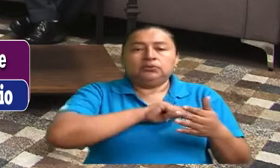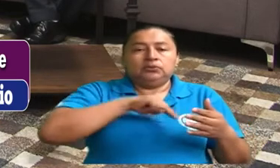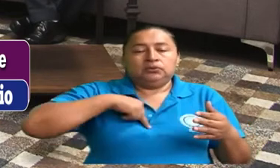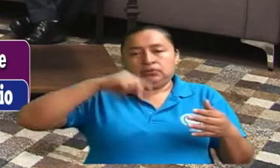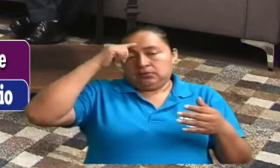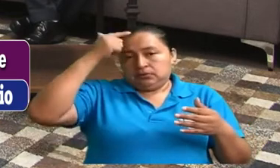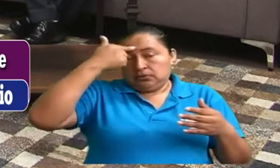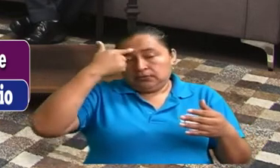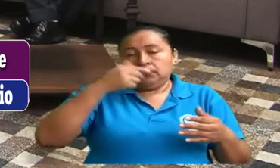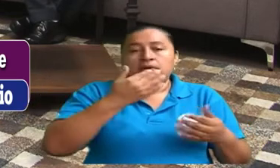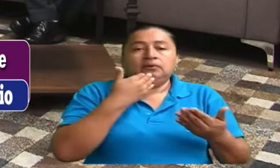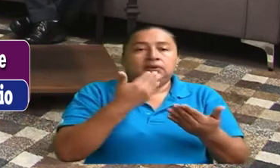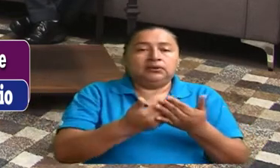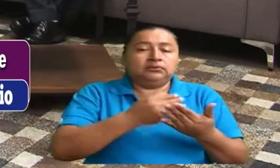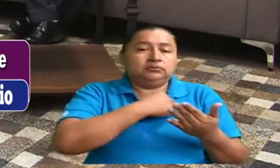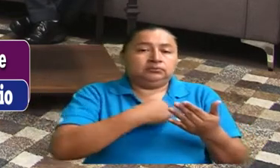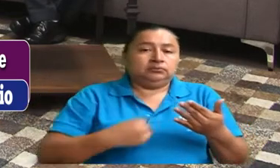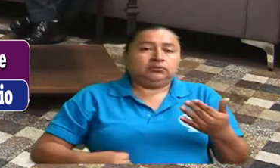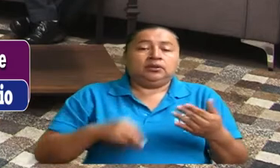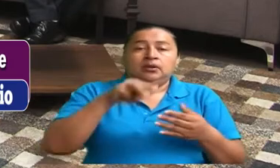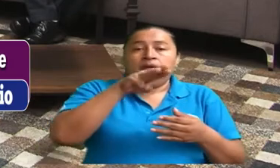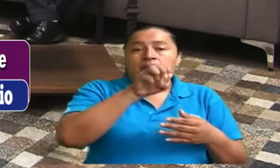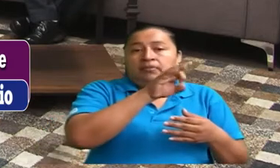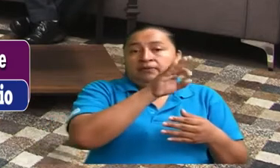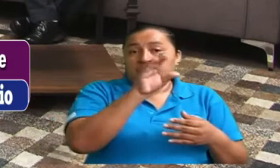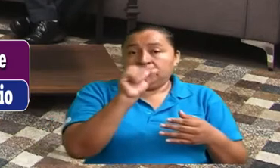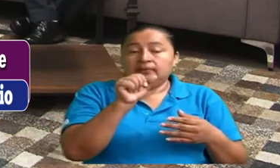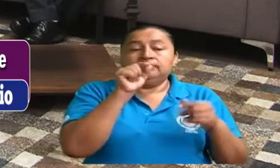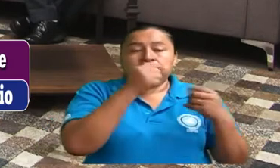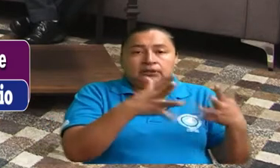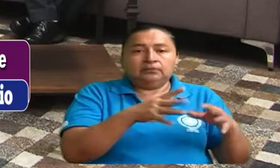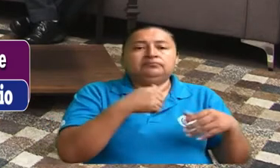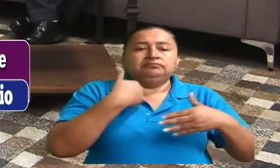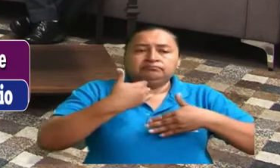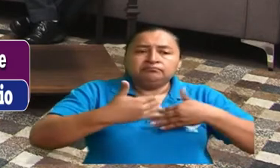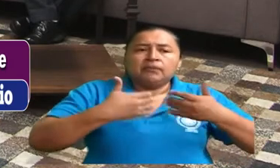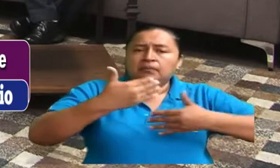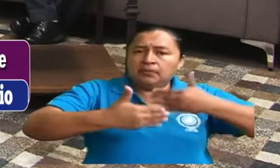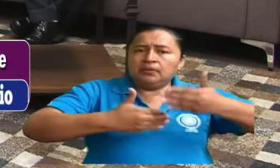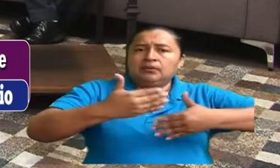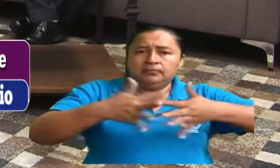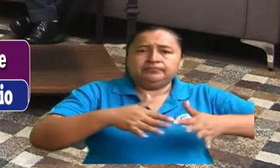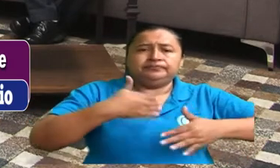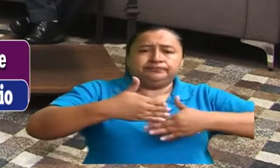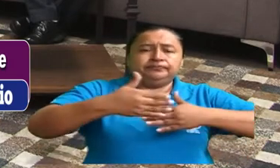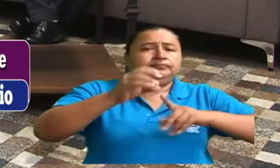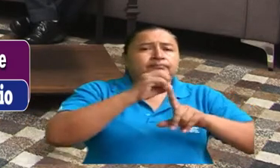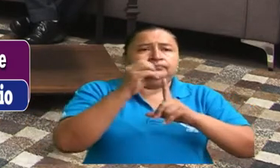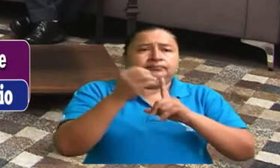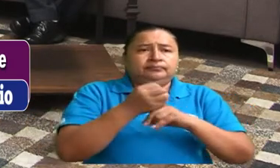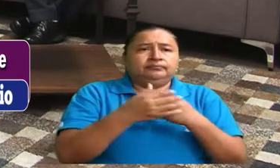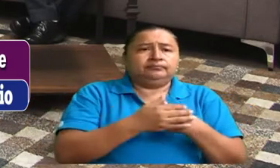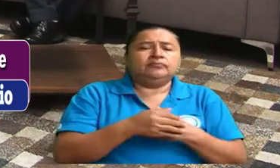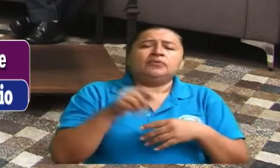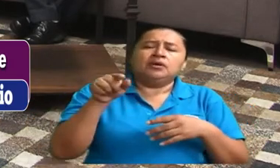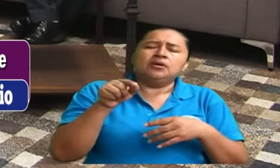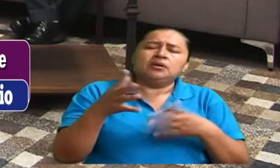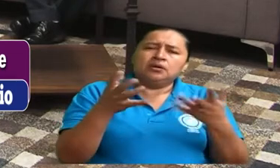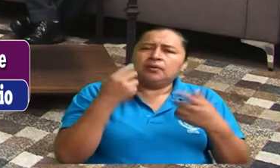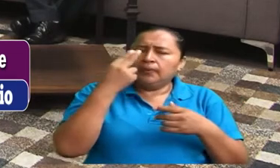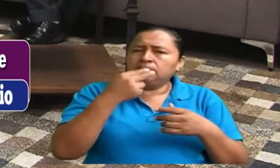gobierno, gracias al Ministerio, al MERCA, ¿verdad? Pues hemos venido avanzando en el proceso de organización. Y allí quisiera consultarle a partir